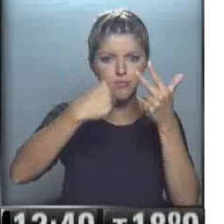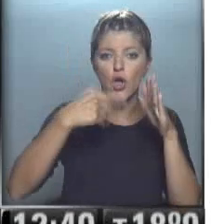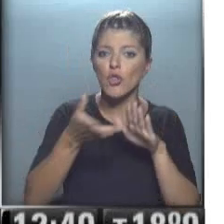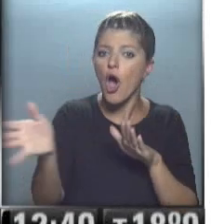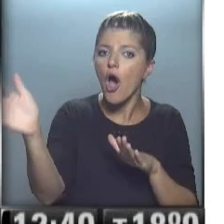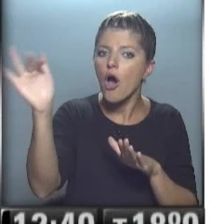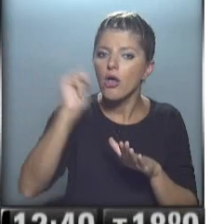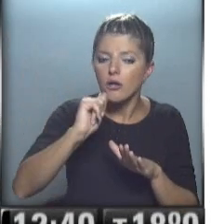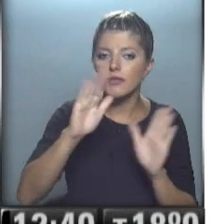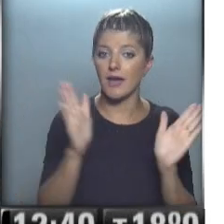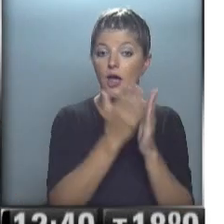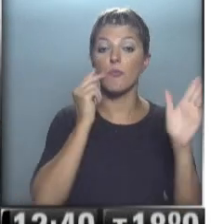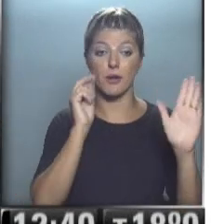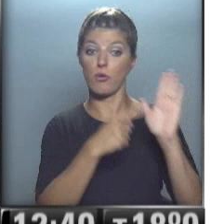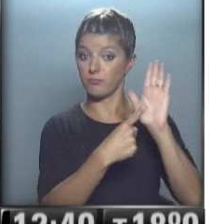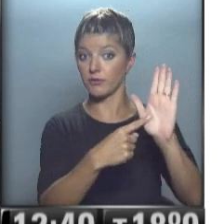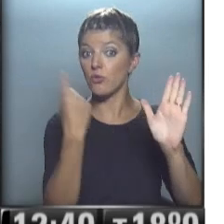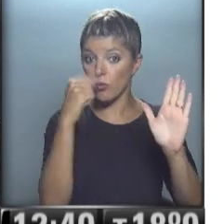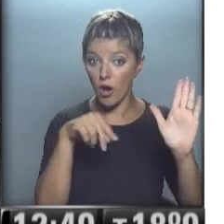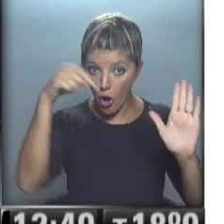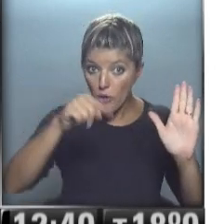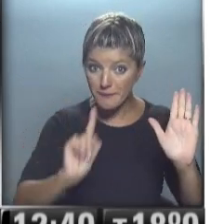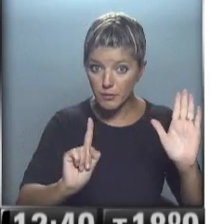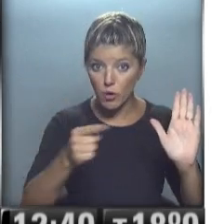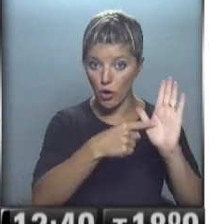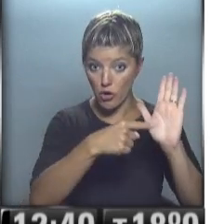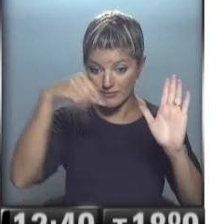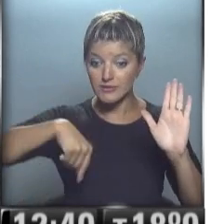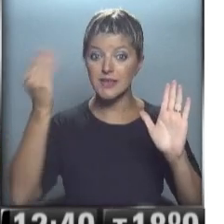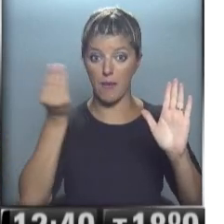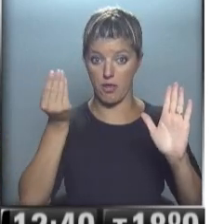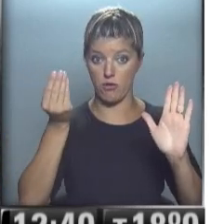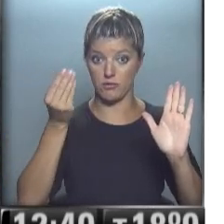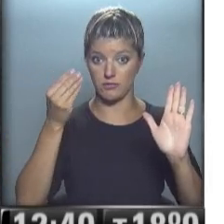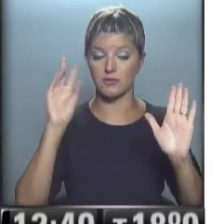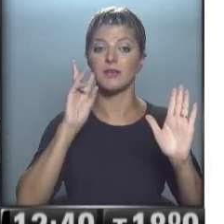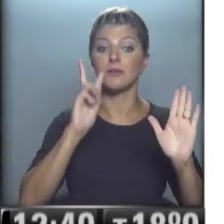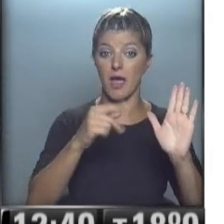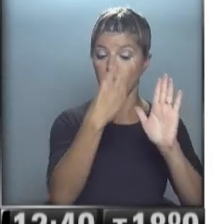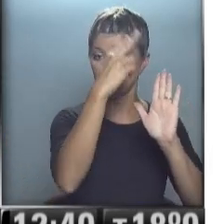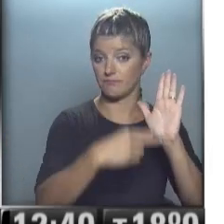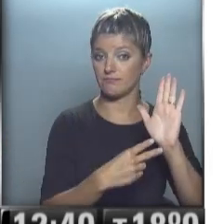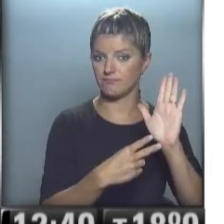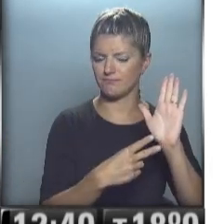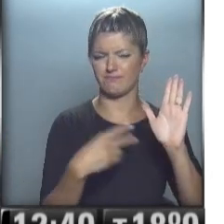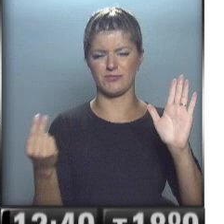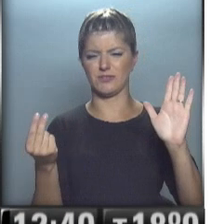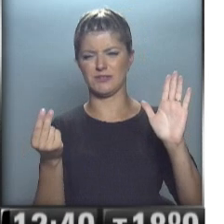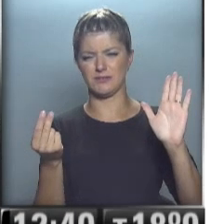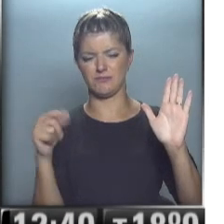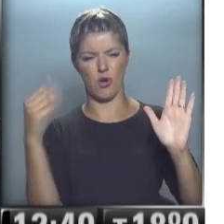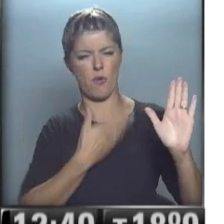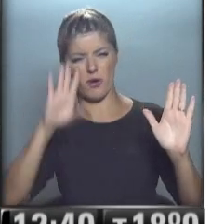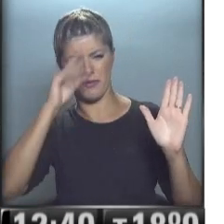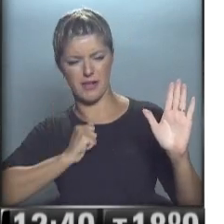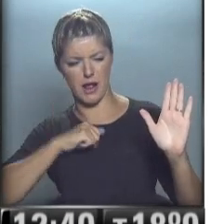principales diarios veamos una la verdad de hoy de hoy de Venezuela hoy sábado temen que el mundo vea la represión brutal es difícil que en una dictadura